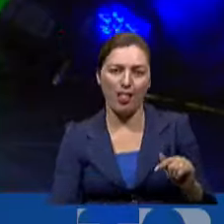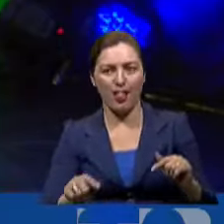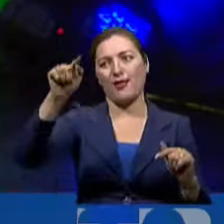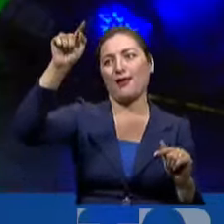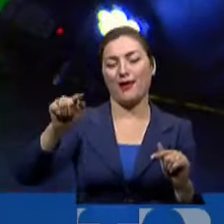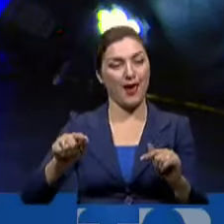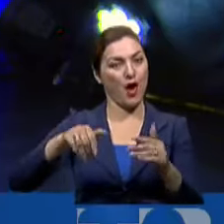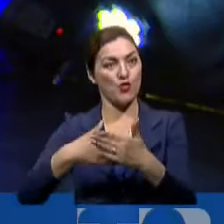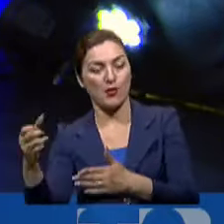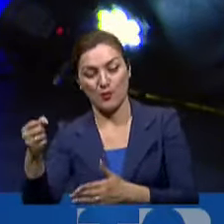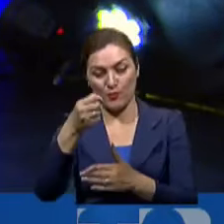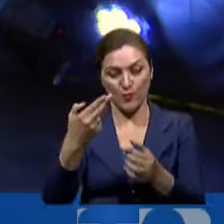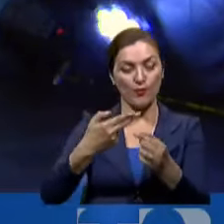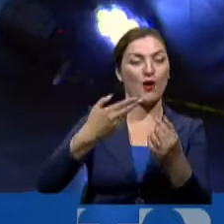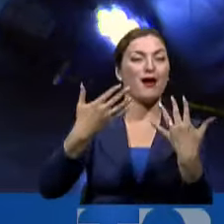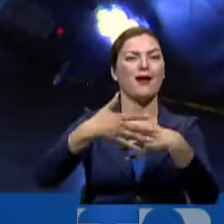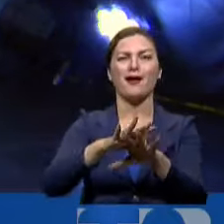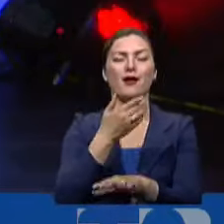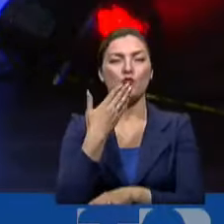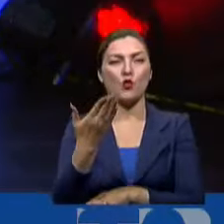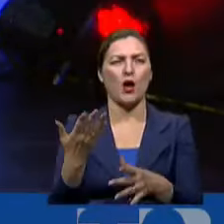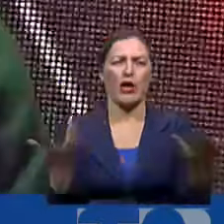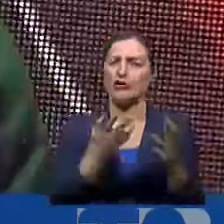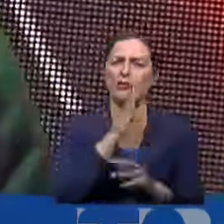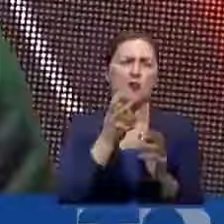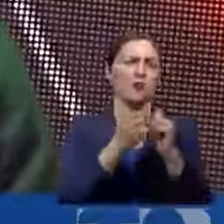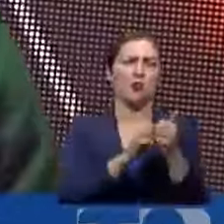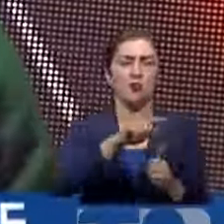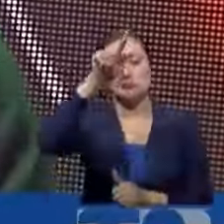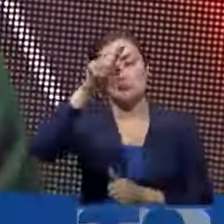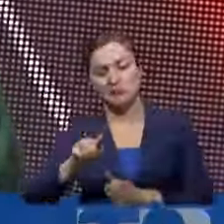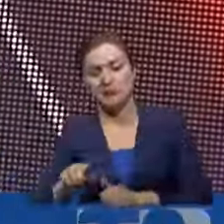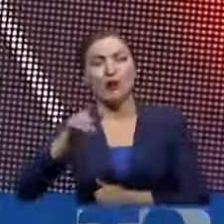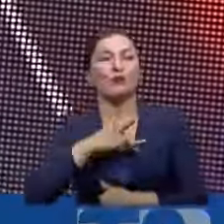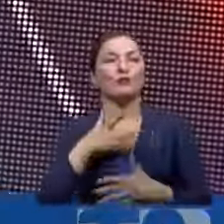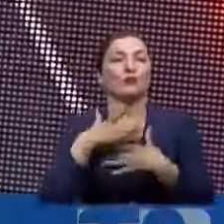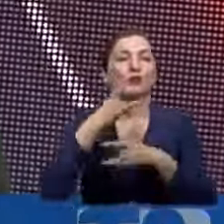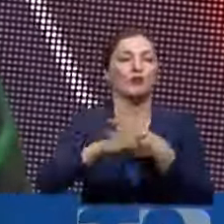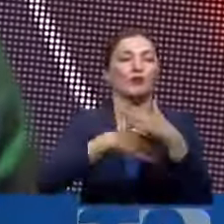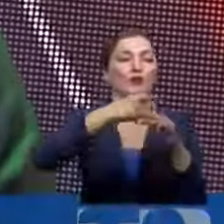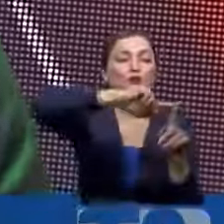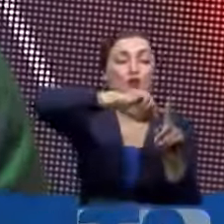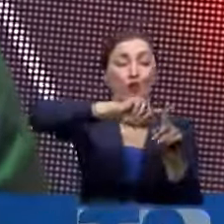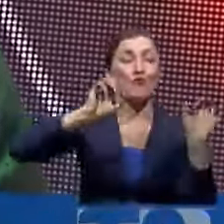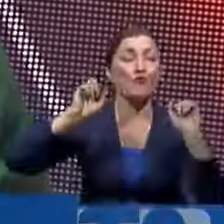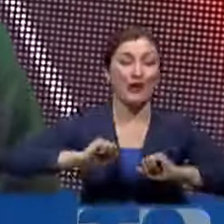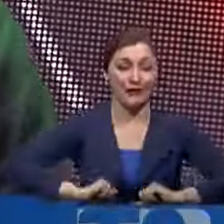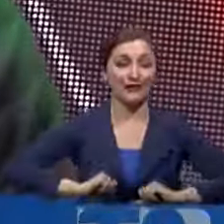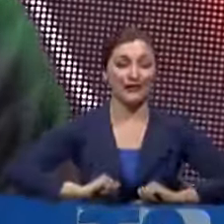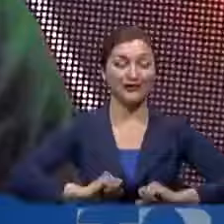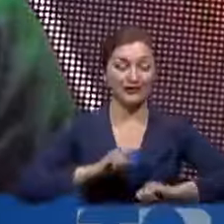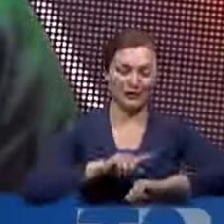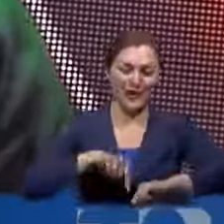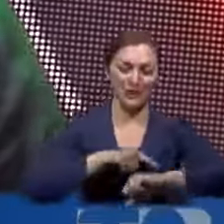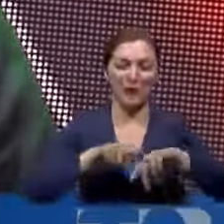nuevos integrantes? Claro que sí, altos y bajos siempre. Pero me encanta que todo ha sido positivo y podemos hacer cada vez con